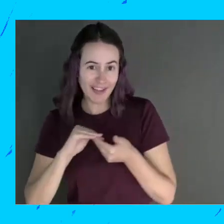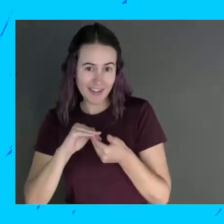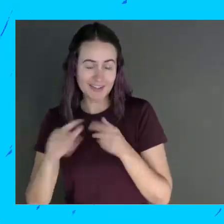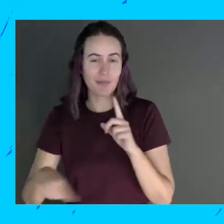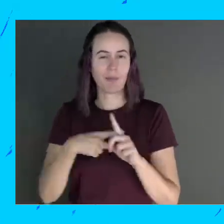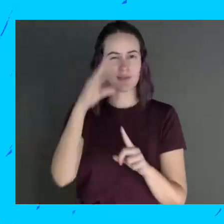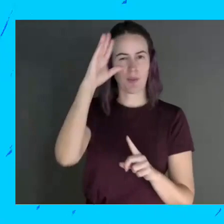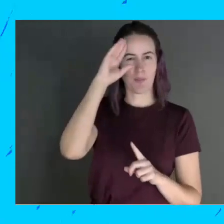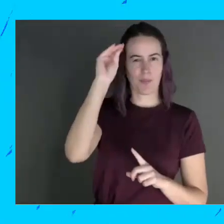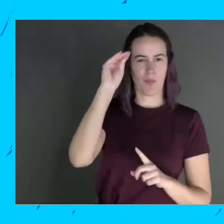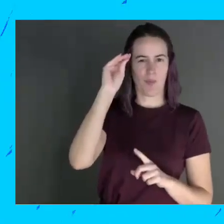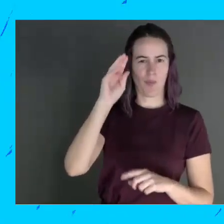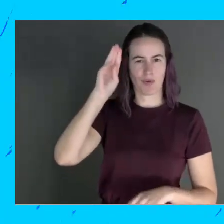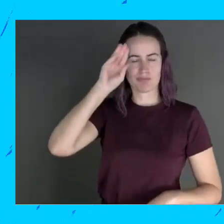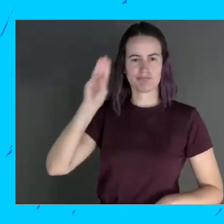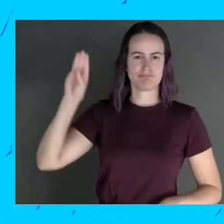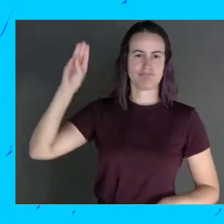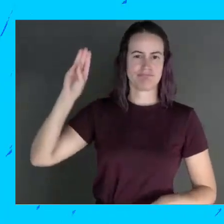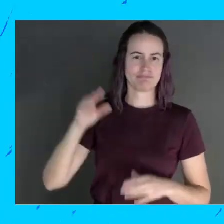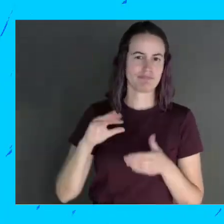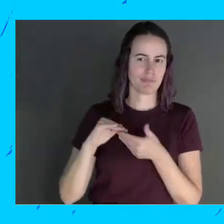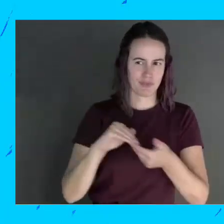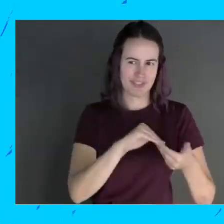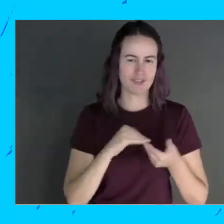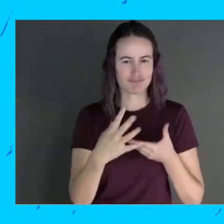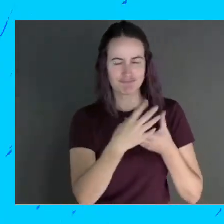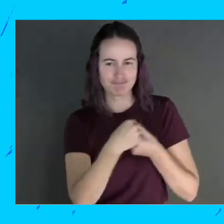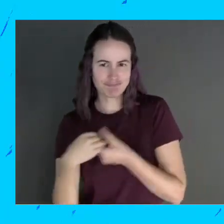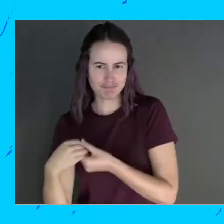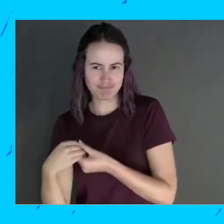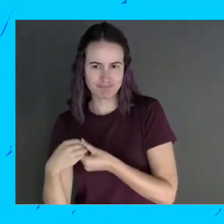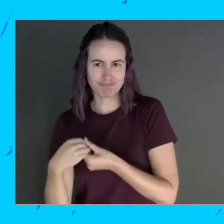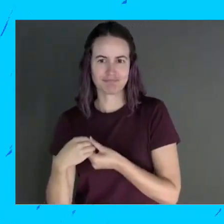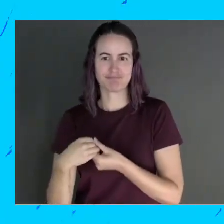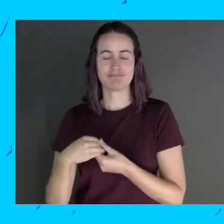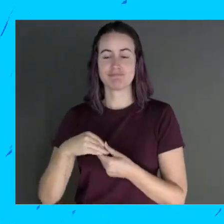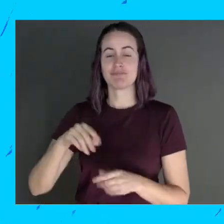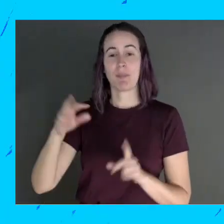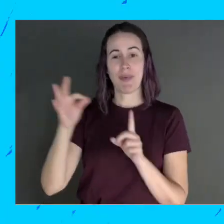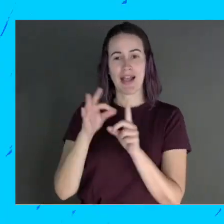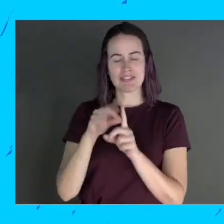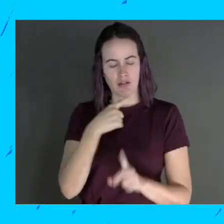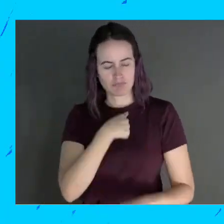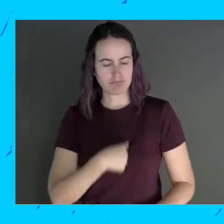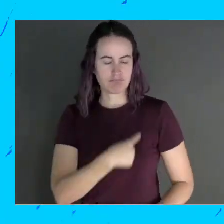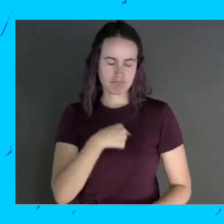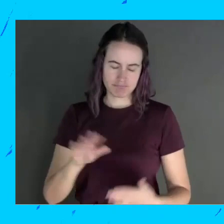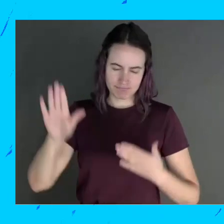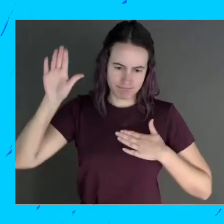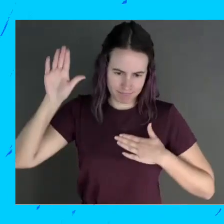como por ejemplo las asociaciones de escuelas nacionales.